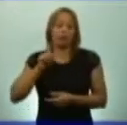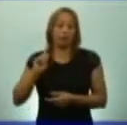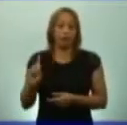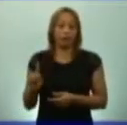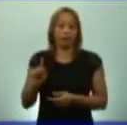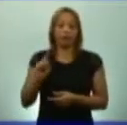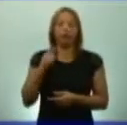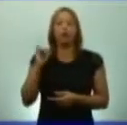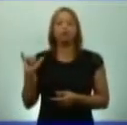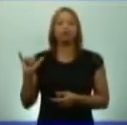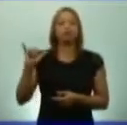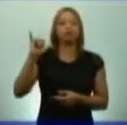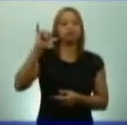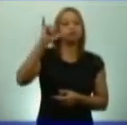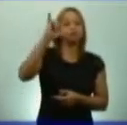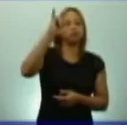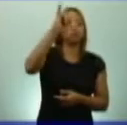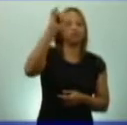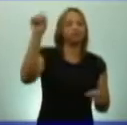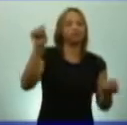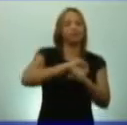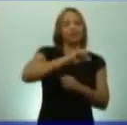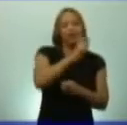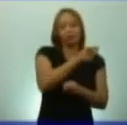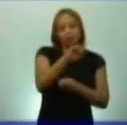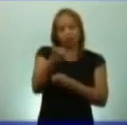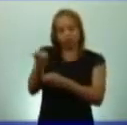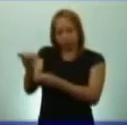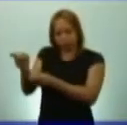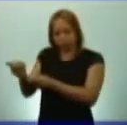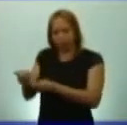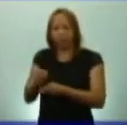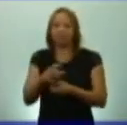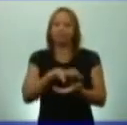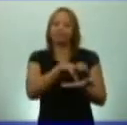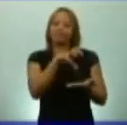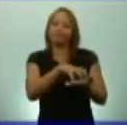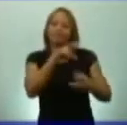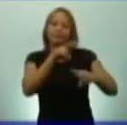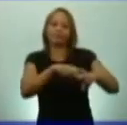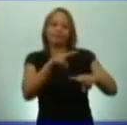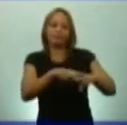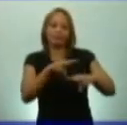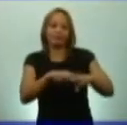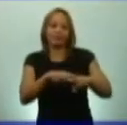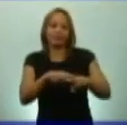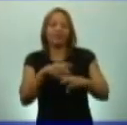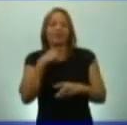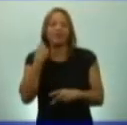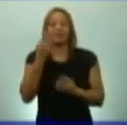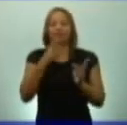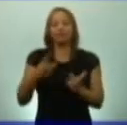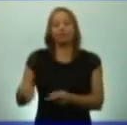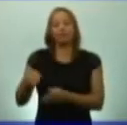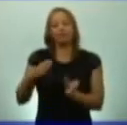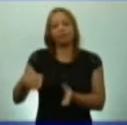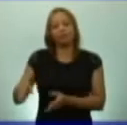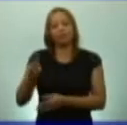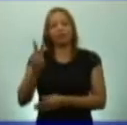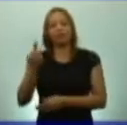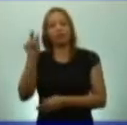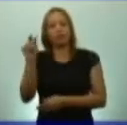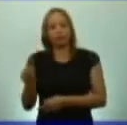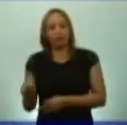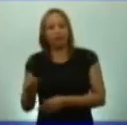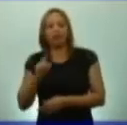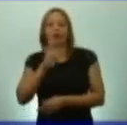un avión bimotor ametralló la ciudad de La Habana, dejando un saldo de 2 muertos y 42